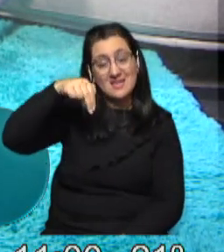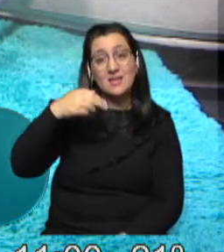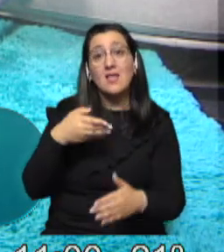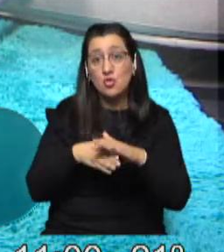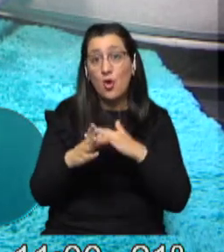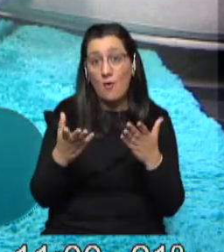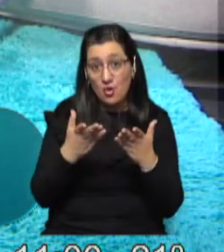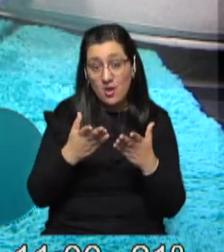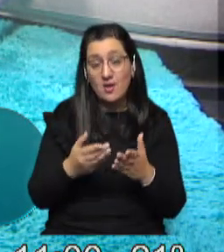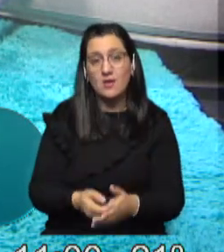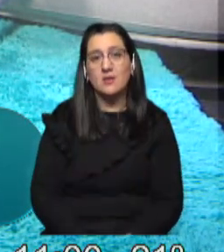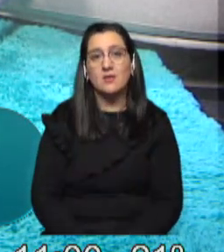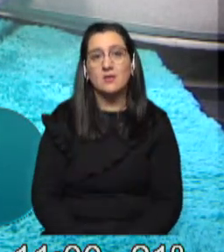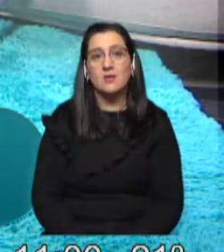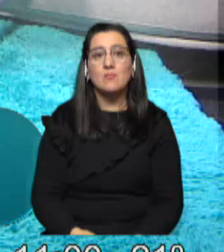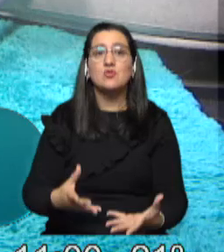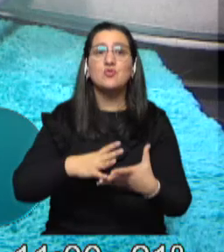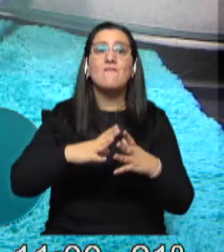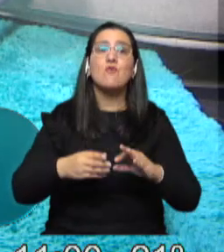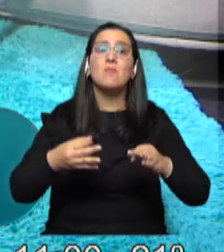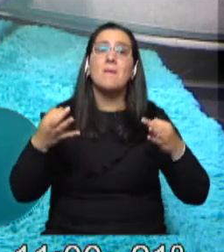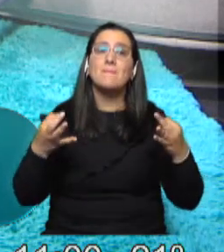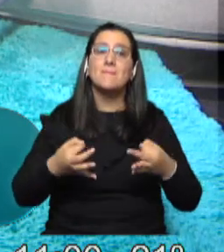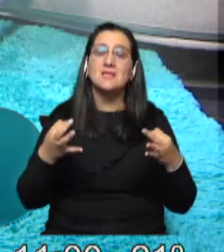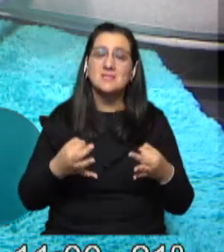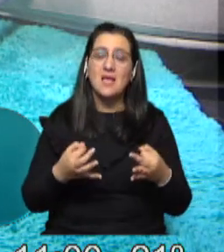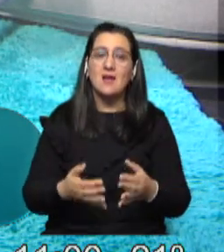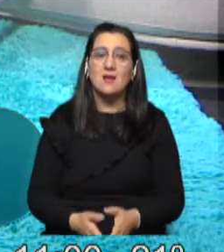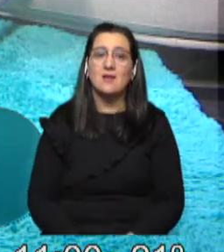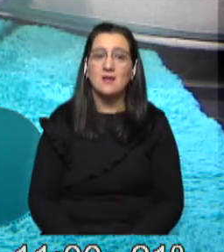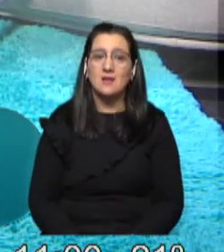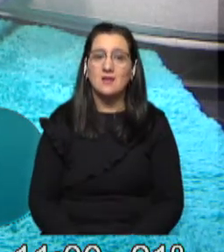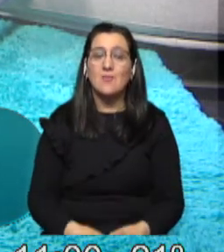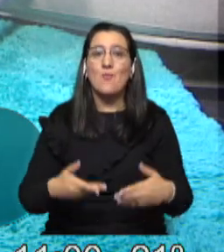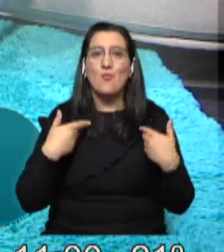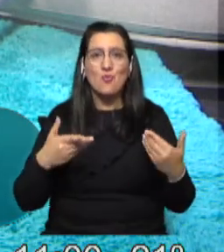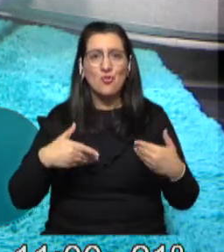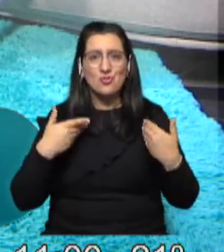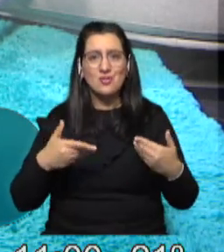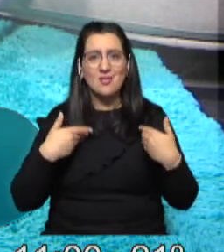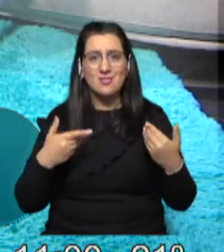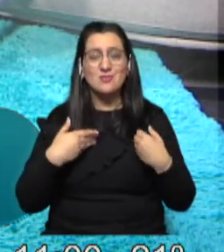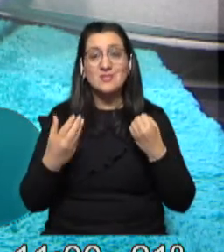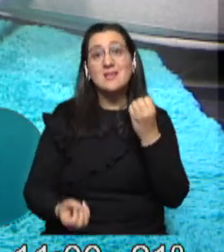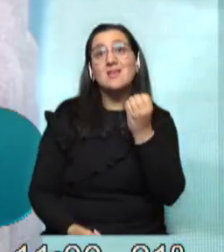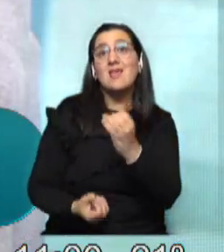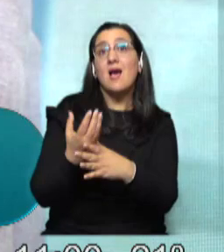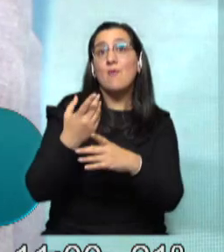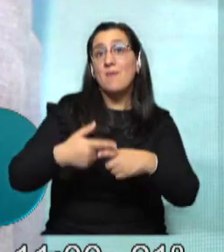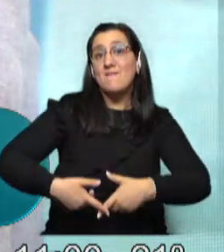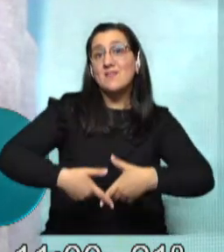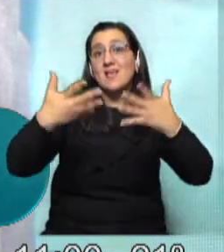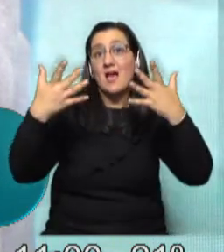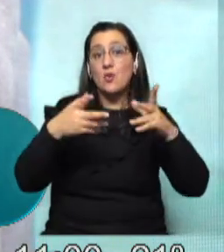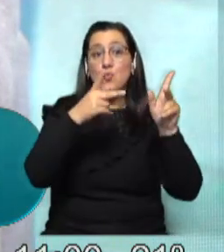se da una forma especial que es, nos tiene súper entusiasmados, y creamos para celebrarlo